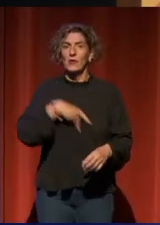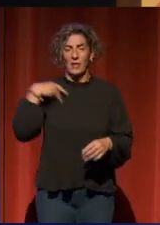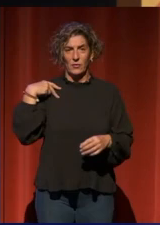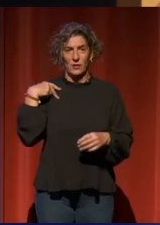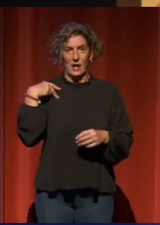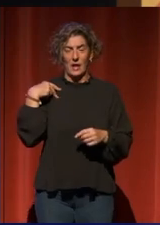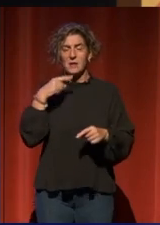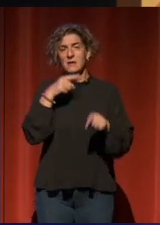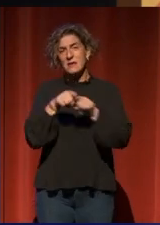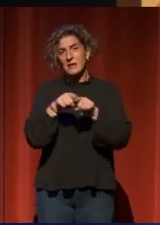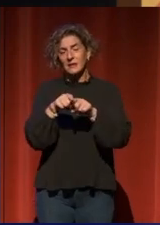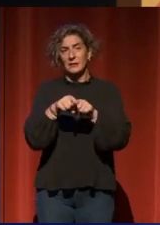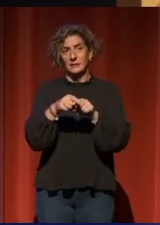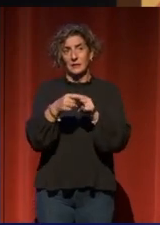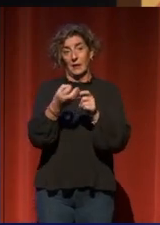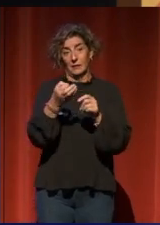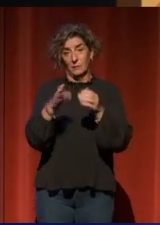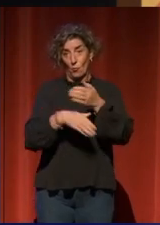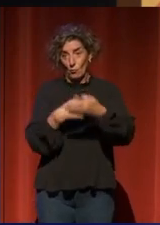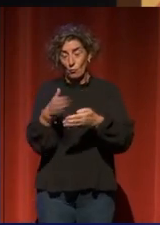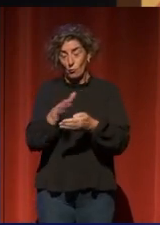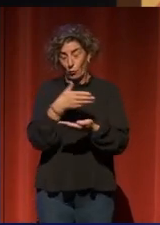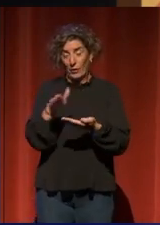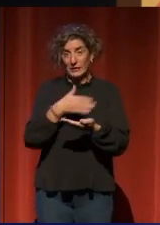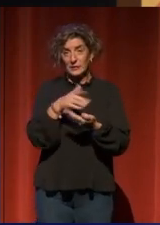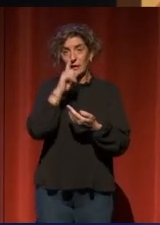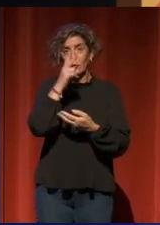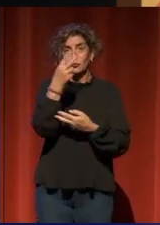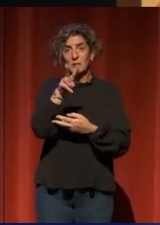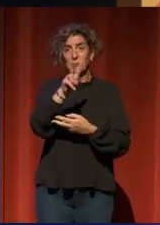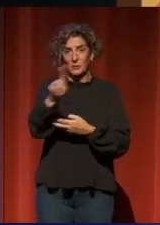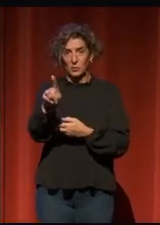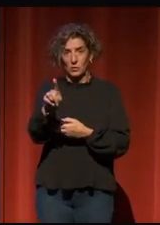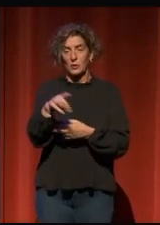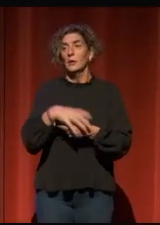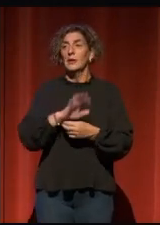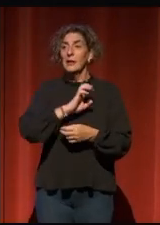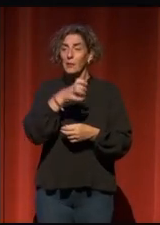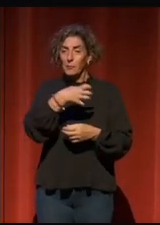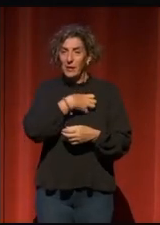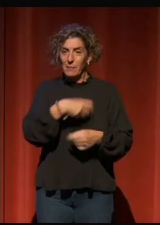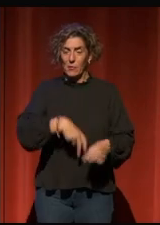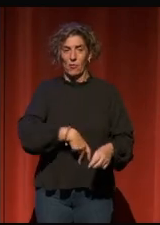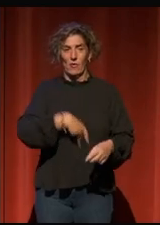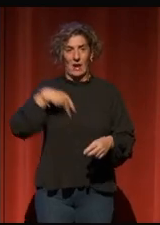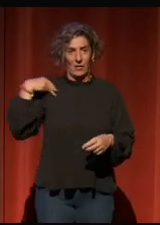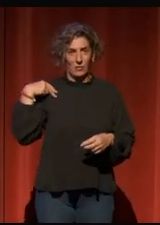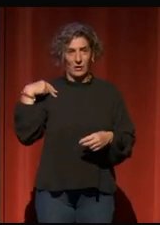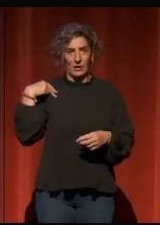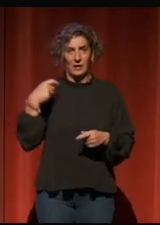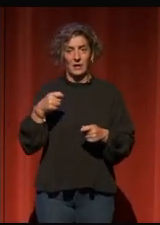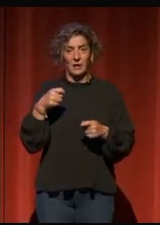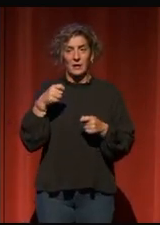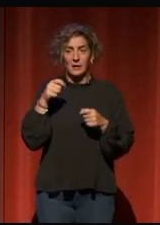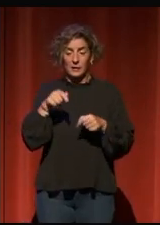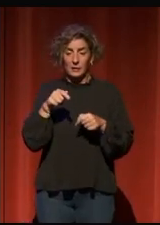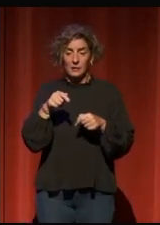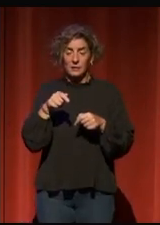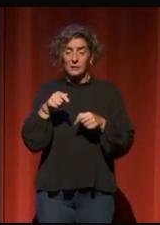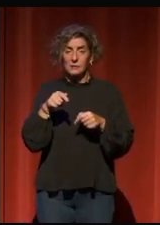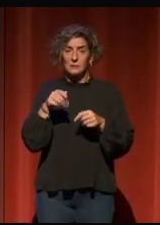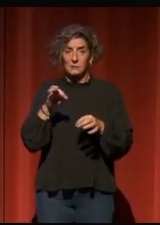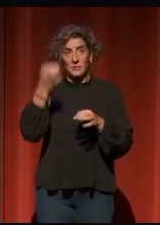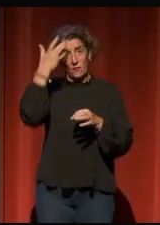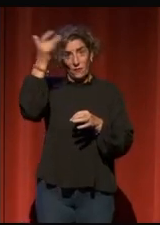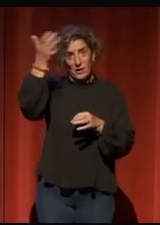Poesía en 2021. Premio Nacional de Ensayo en 2021 con su obra Filosofía